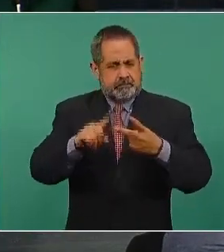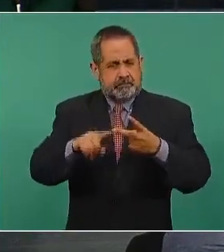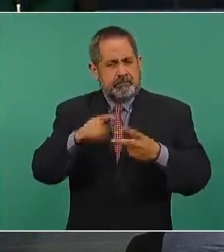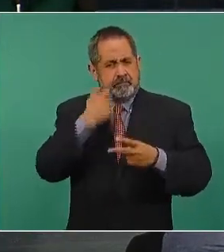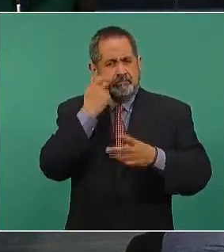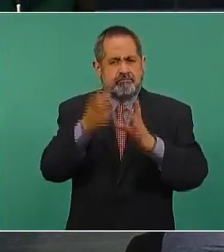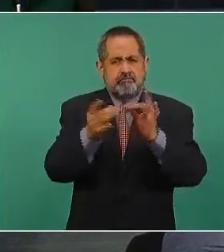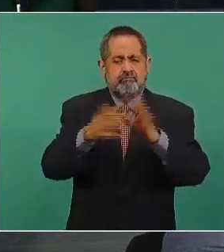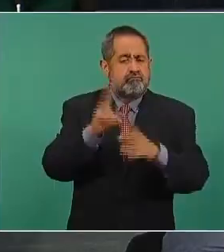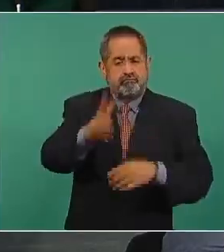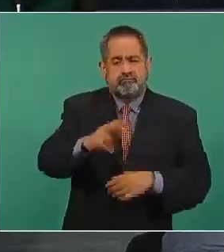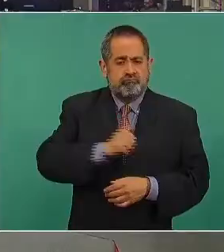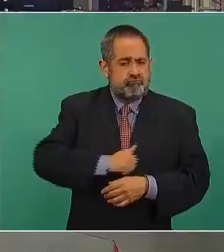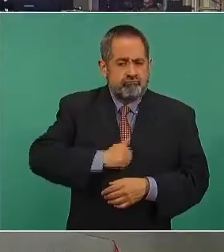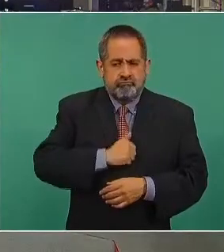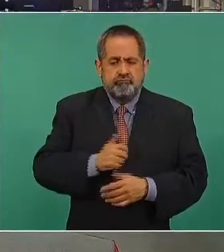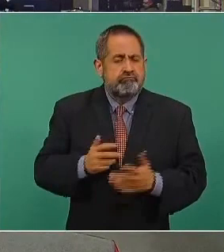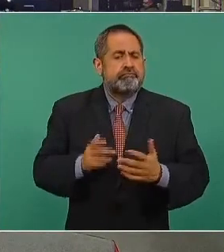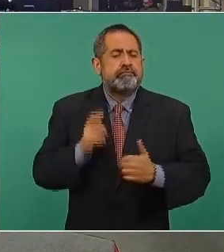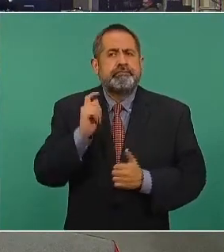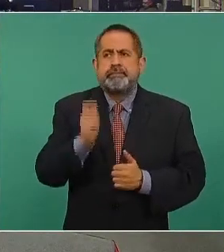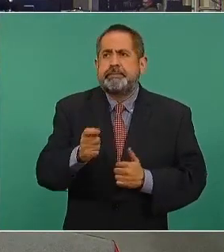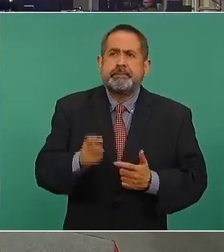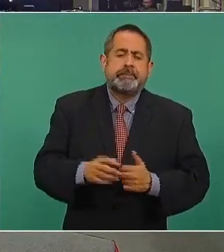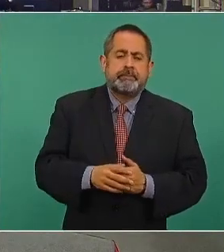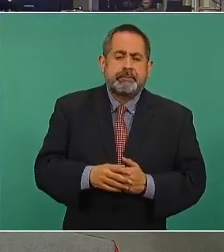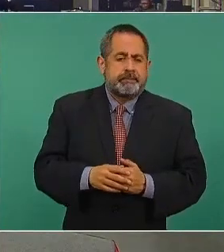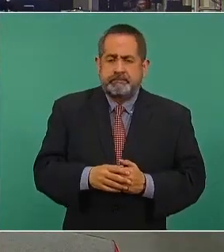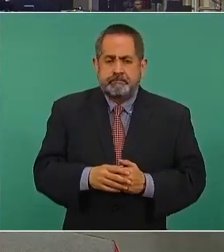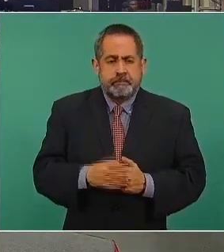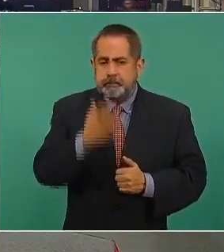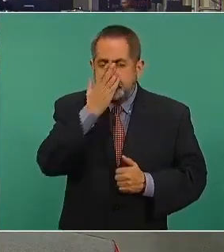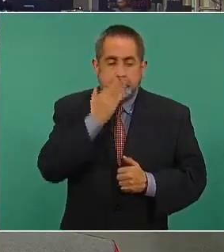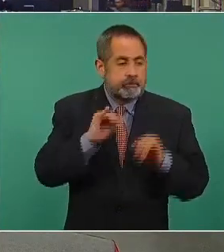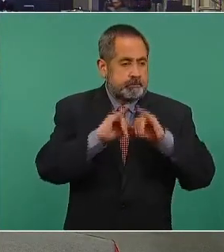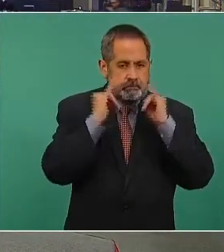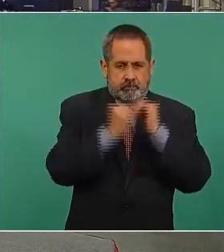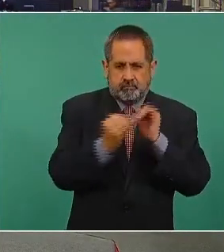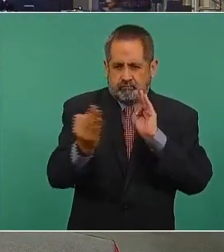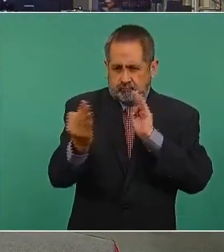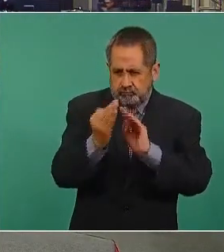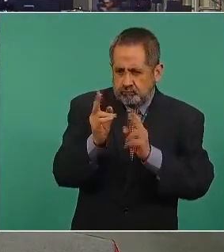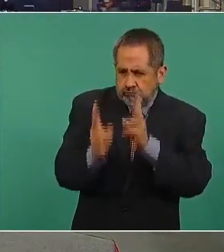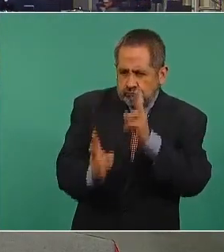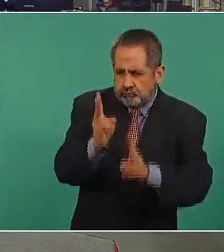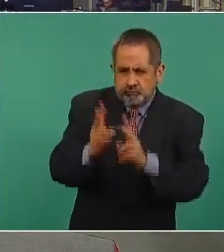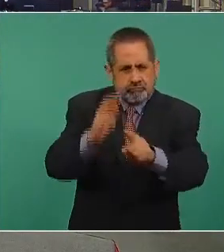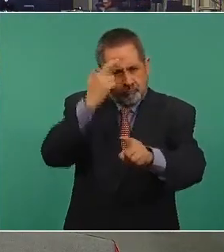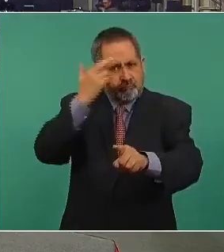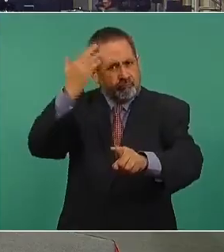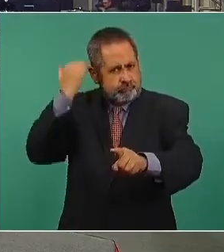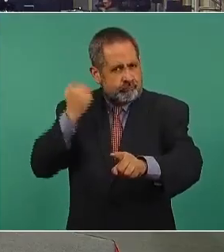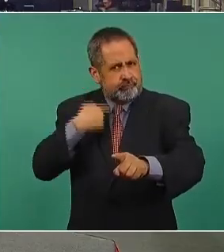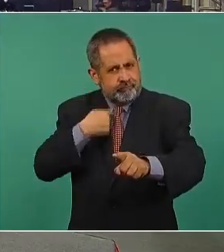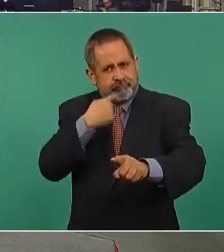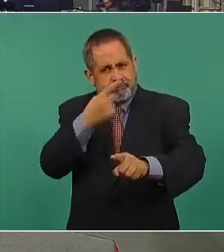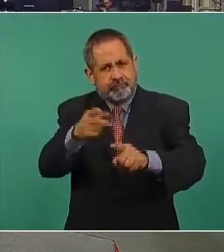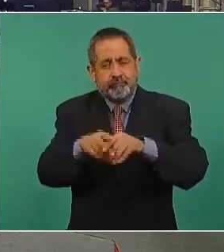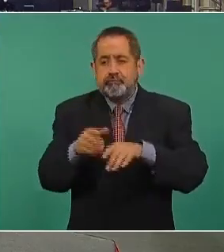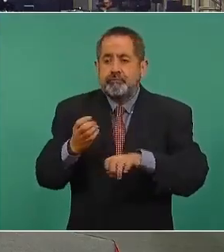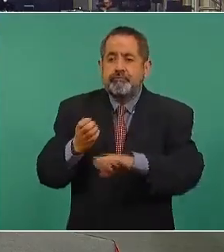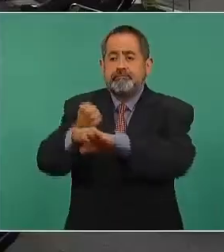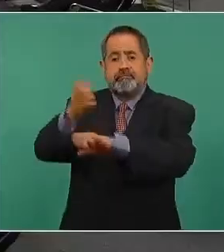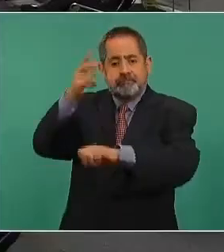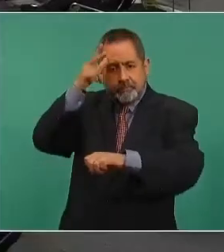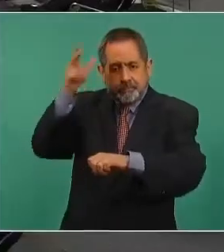comentarle que desafortunadamente no han recibido a los trabajadores que le comenté yo hace unos meses del estado de